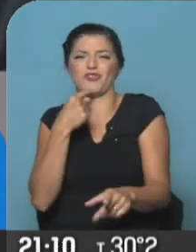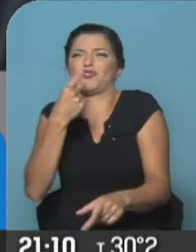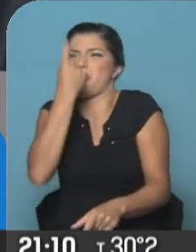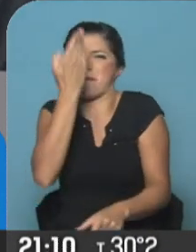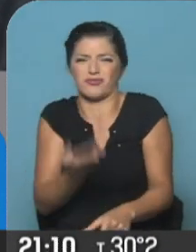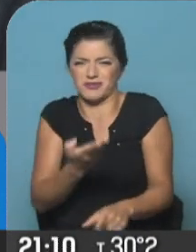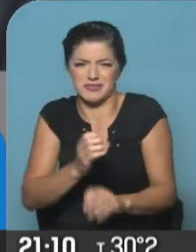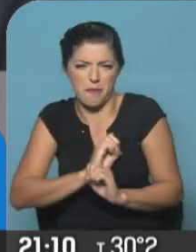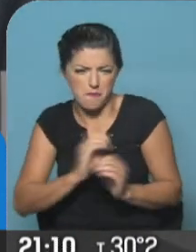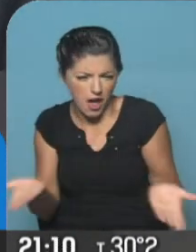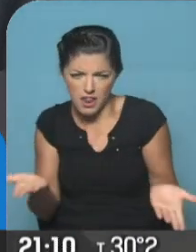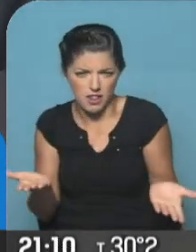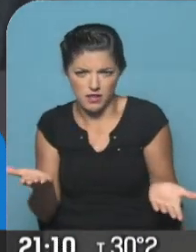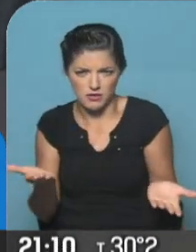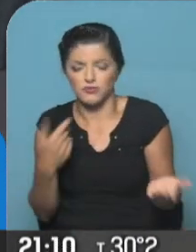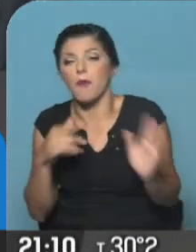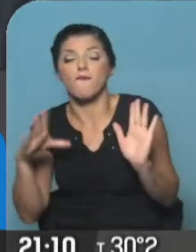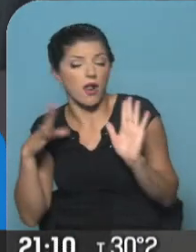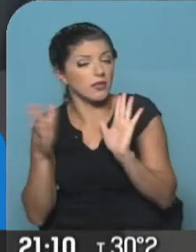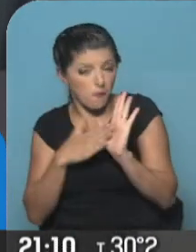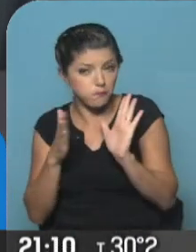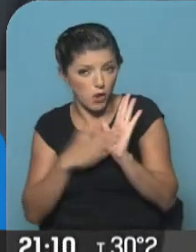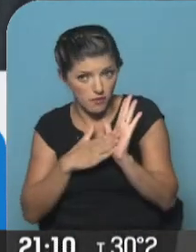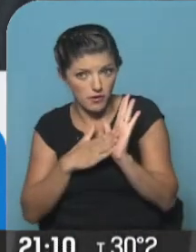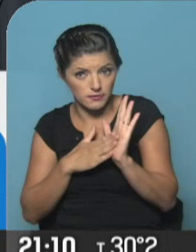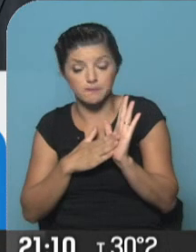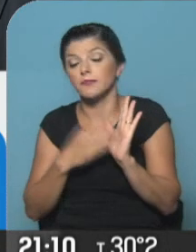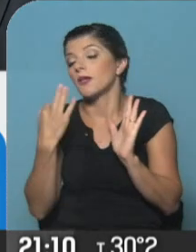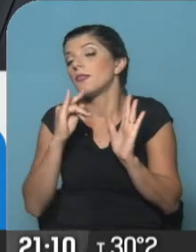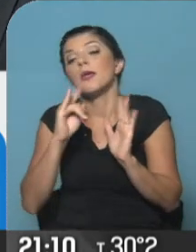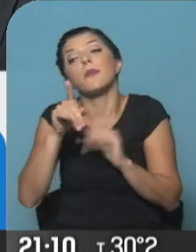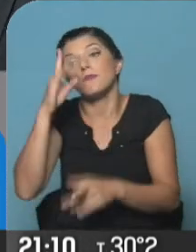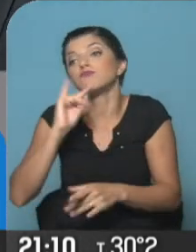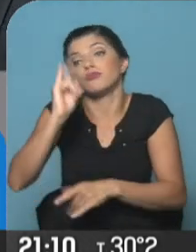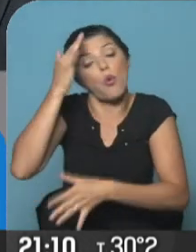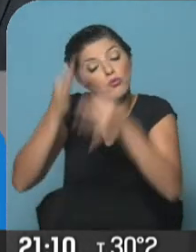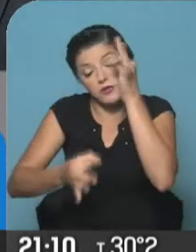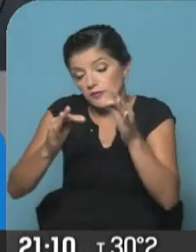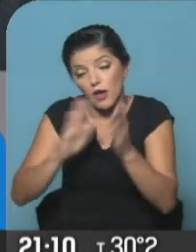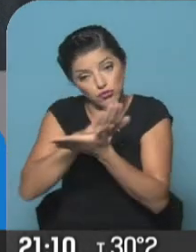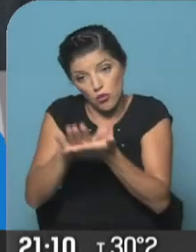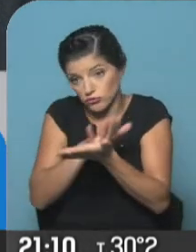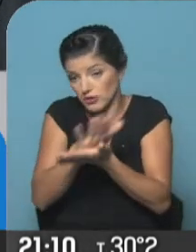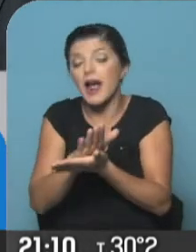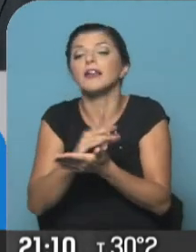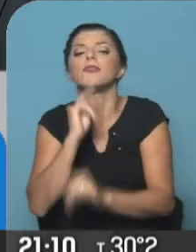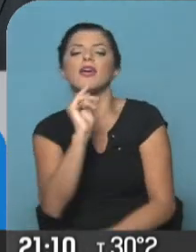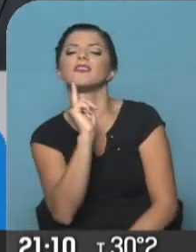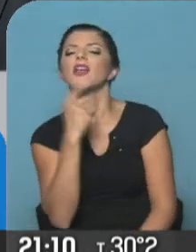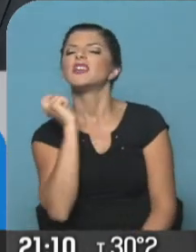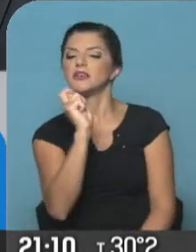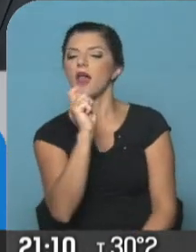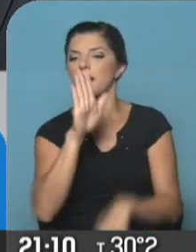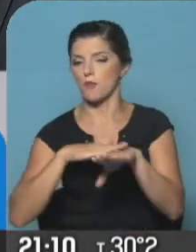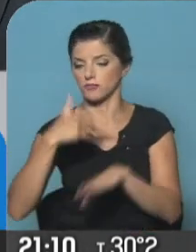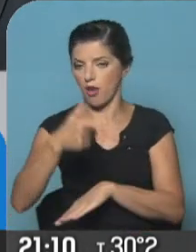muy imprudente si lo hiciera sin pruebas. Me parece que eso es cuestión de la justicia argentina. Me parece que hoy están dadas las condiciones para que la